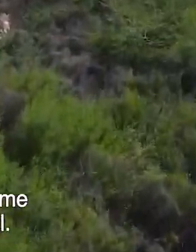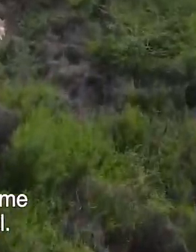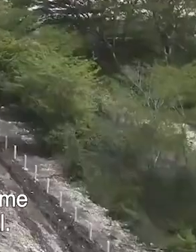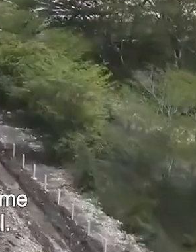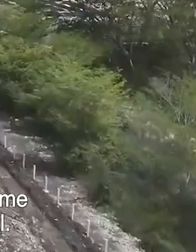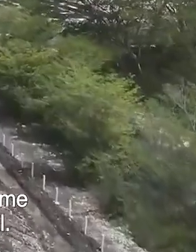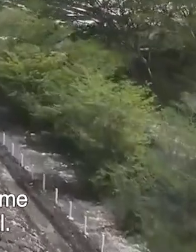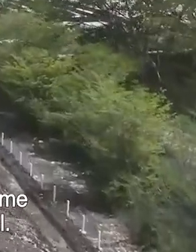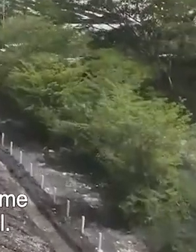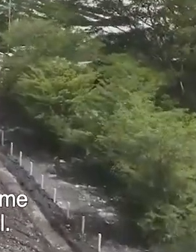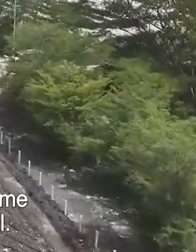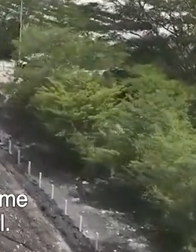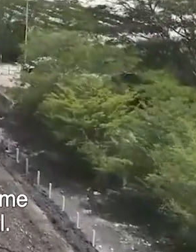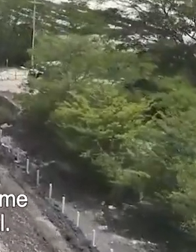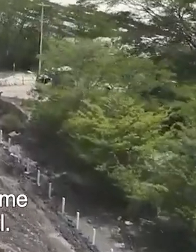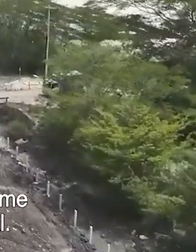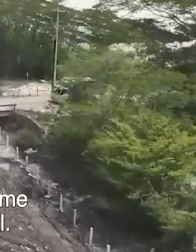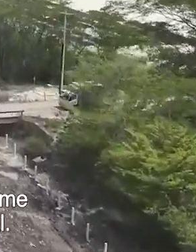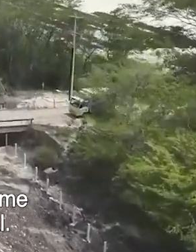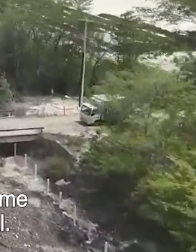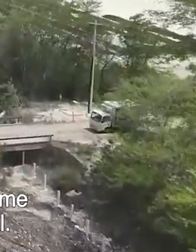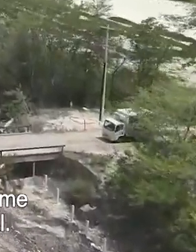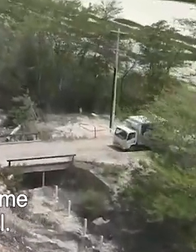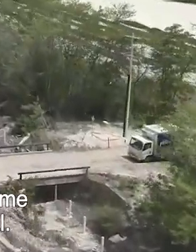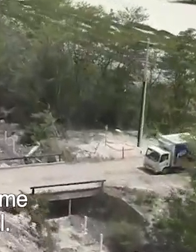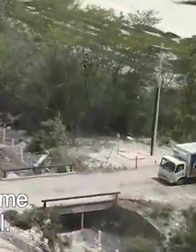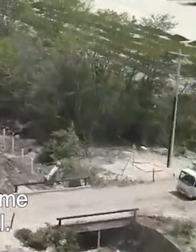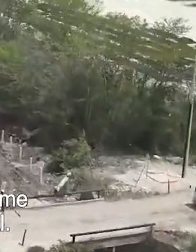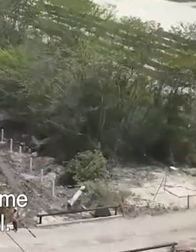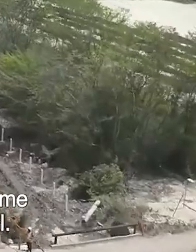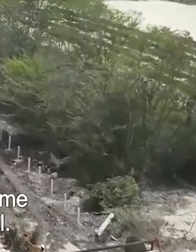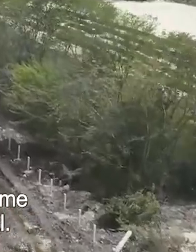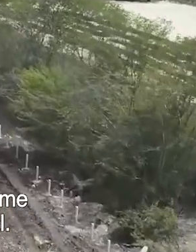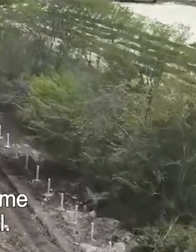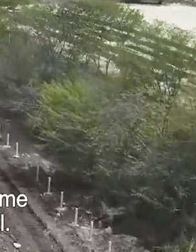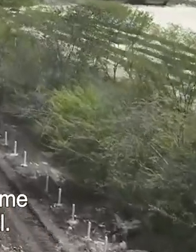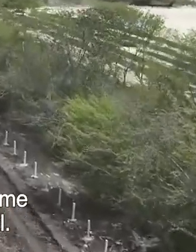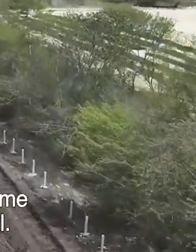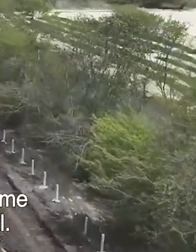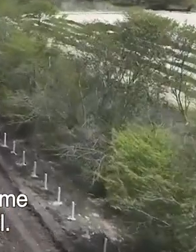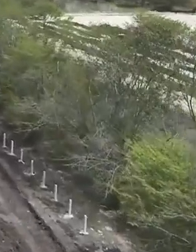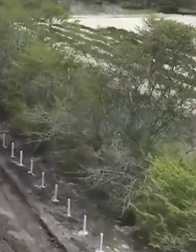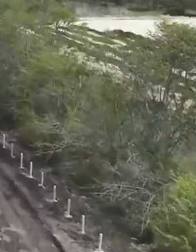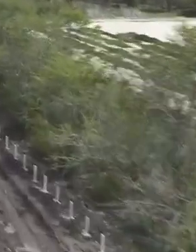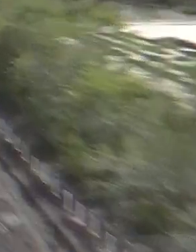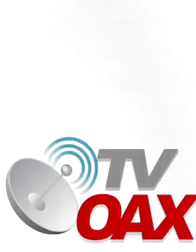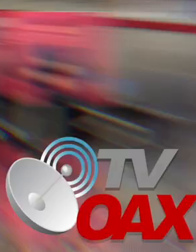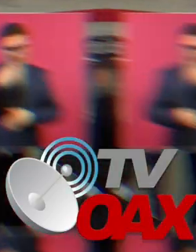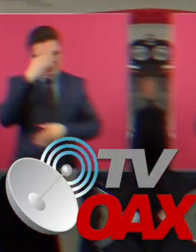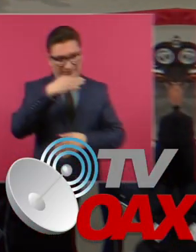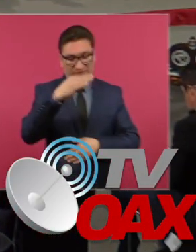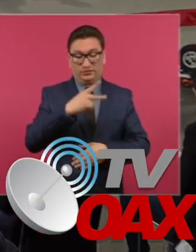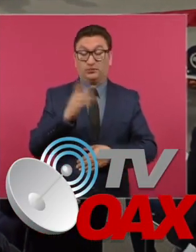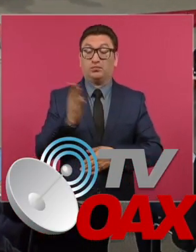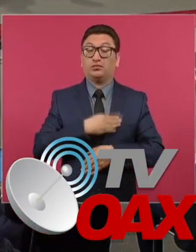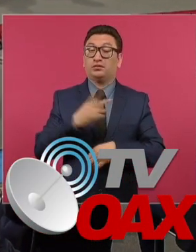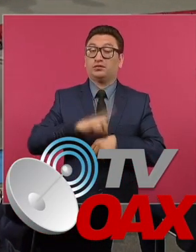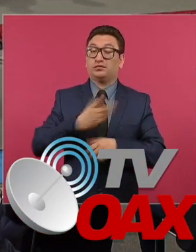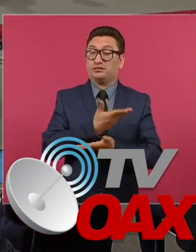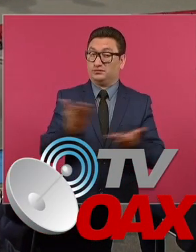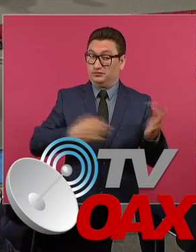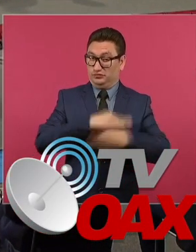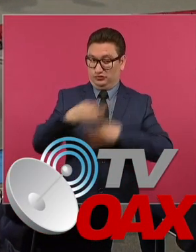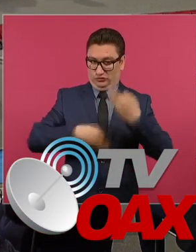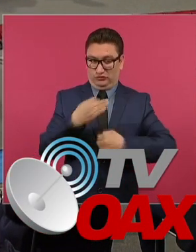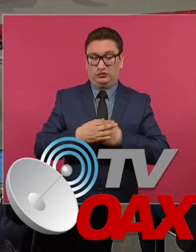federal, que generará desarrollo y significará un enorme atractivo turístico y cultural a nivel mundial. Pues